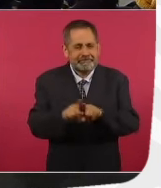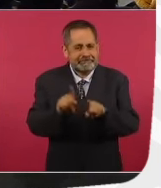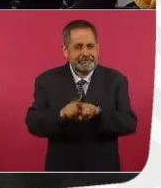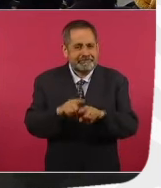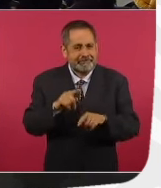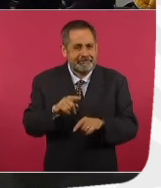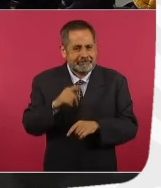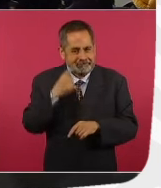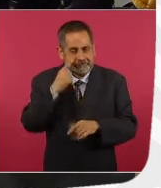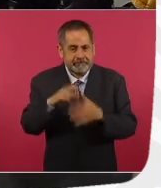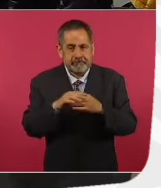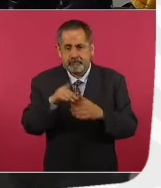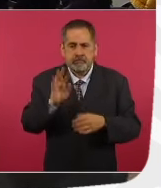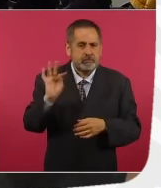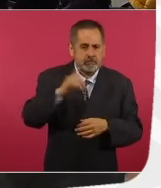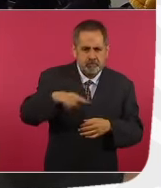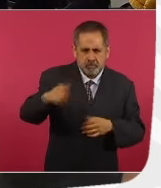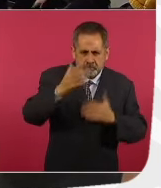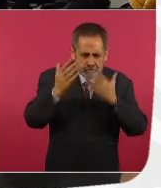Y si ustedes estudian